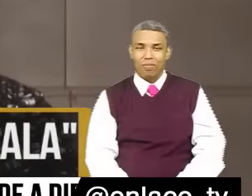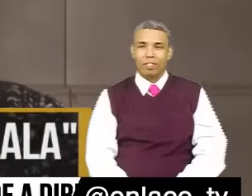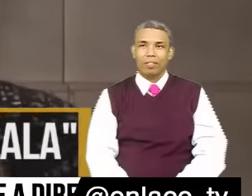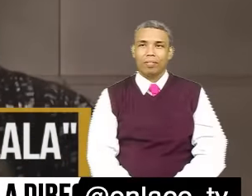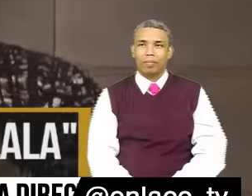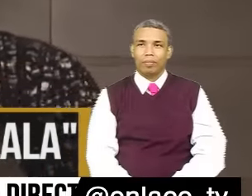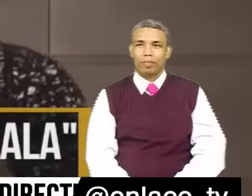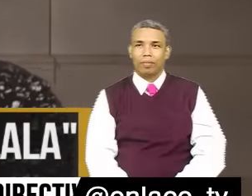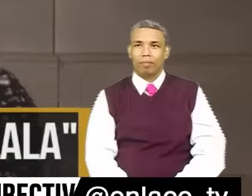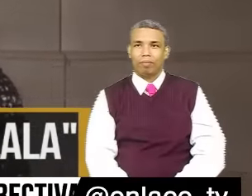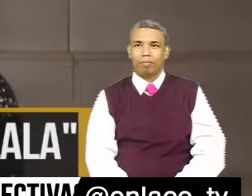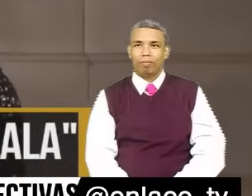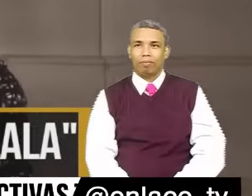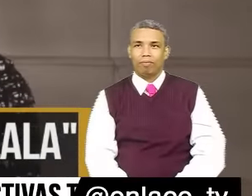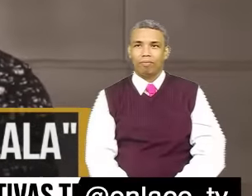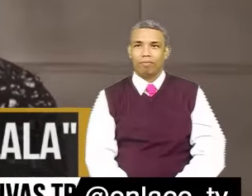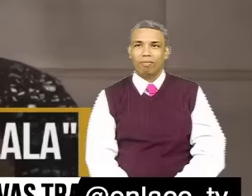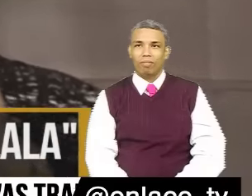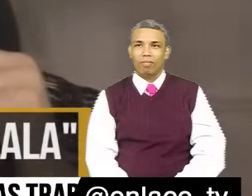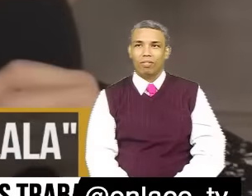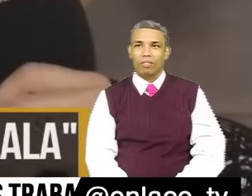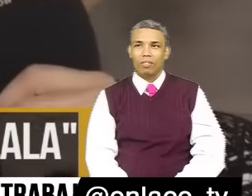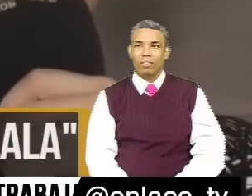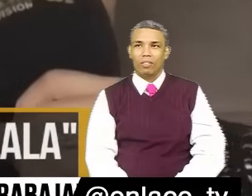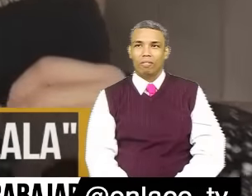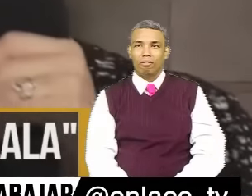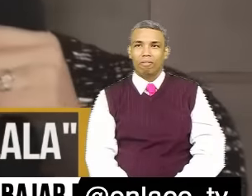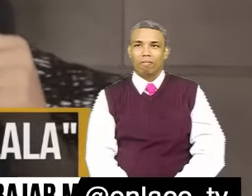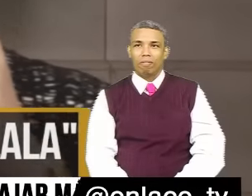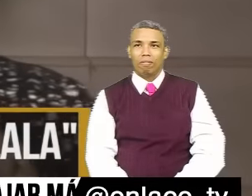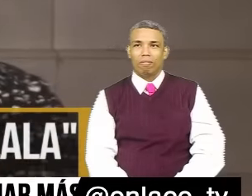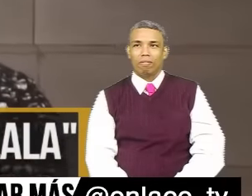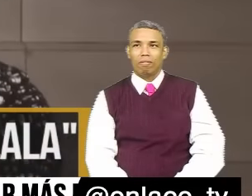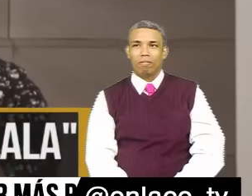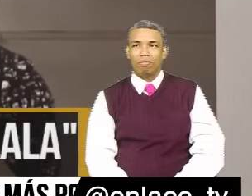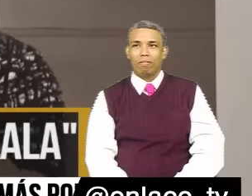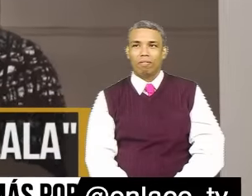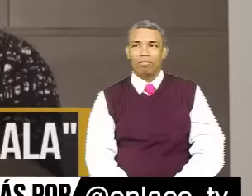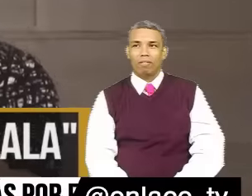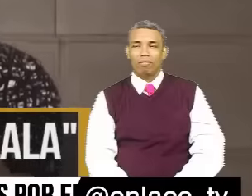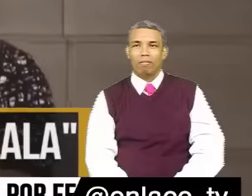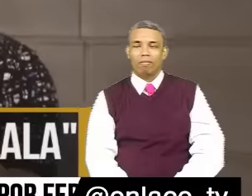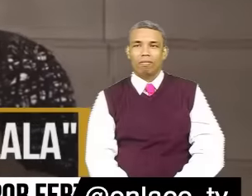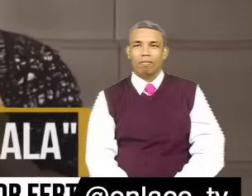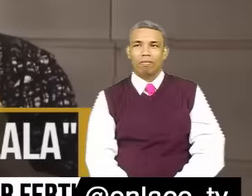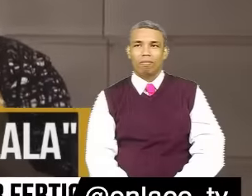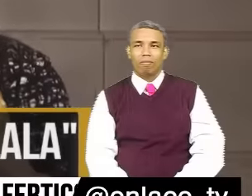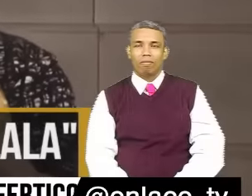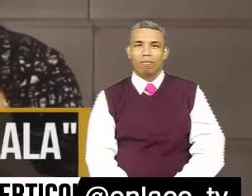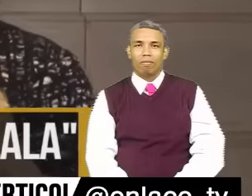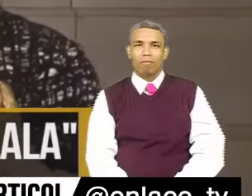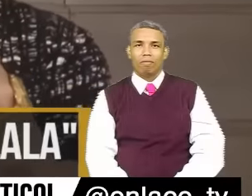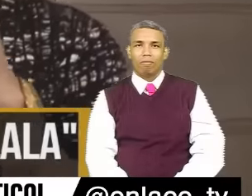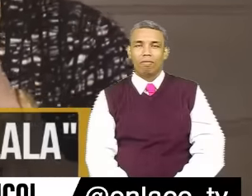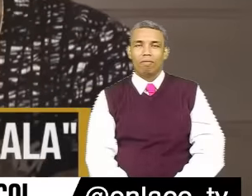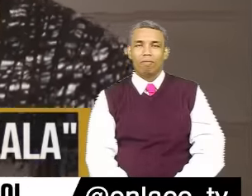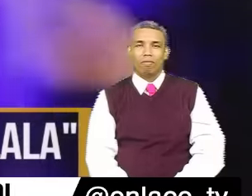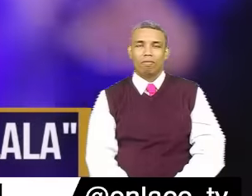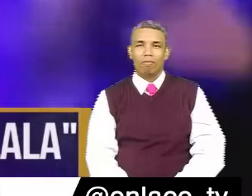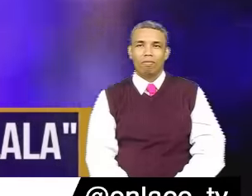cógela, suéltale, dale, métele candela. Esa mujer tan bonita en la disco se prende bailando champeta. Ya sabes, si lo dice J-E-Y-Z,